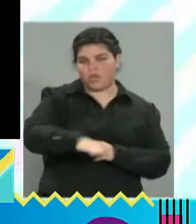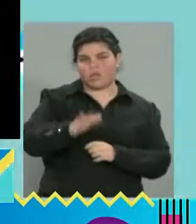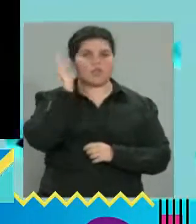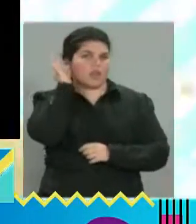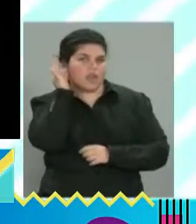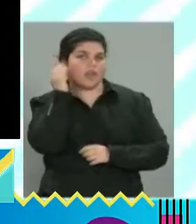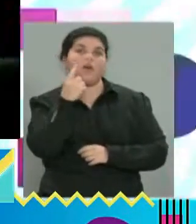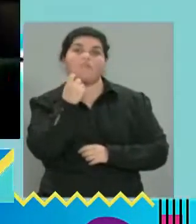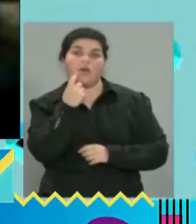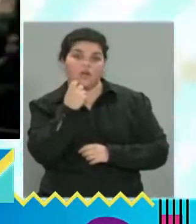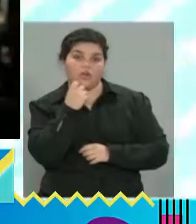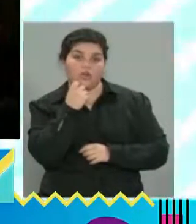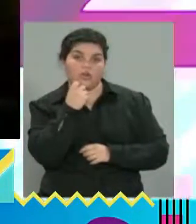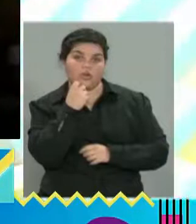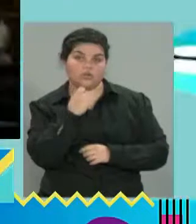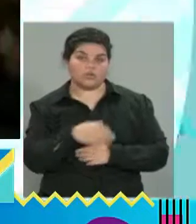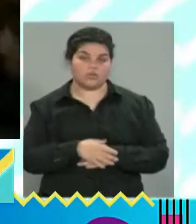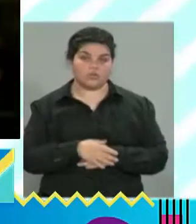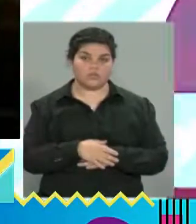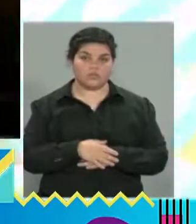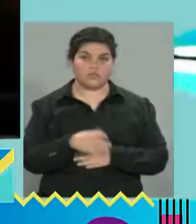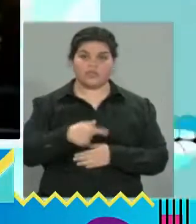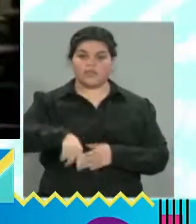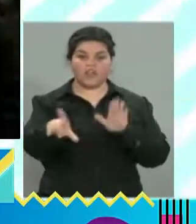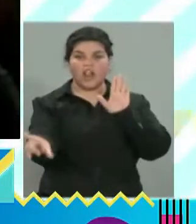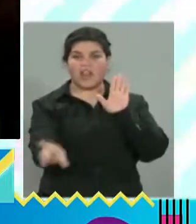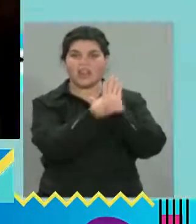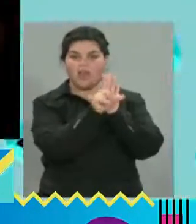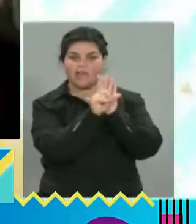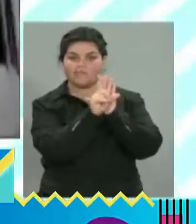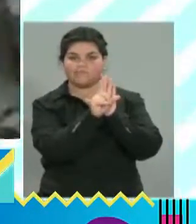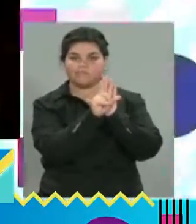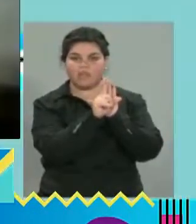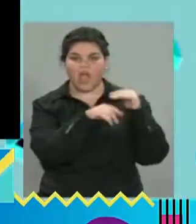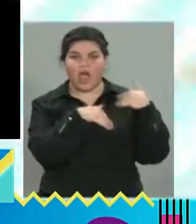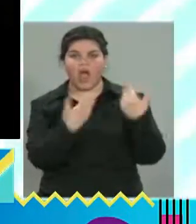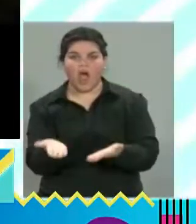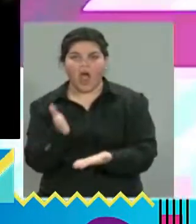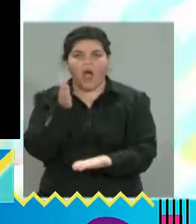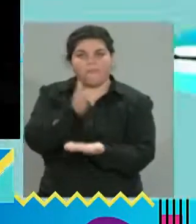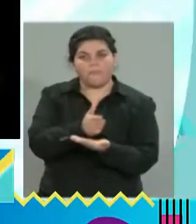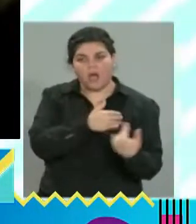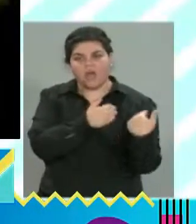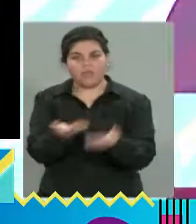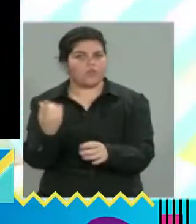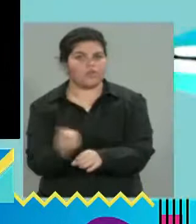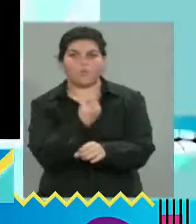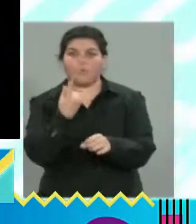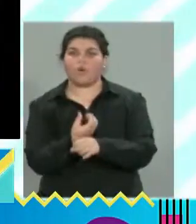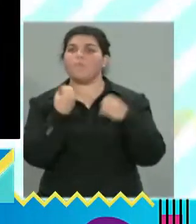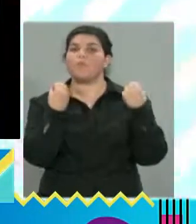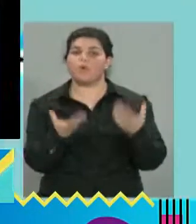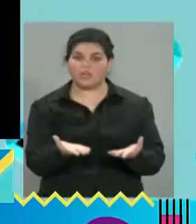por debajo de lo que le corresponde con respecto a la ley, por el solo hecho de que estos matrimonios no podían legalizarse en nuestro